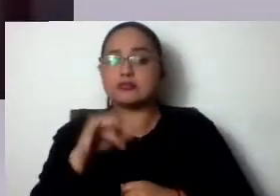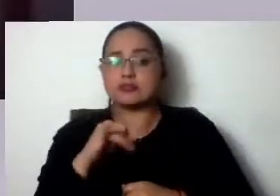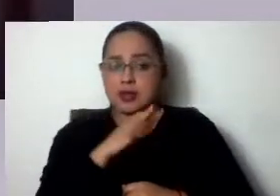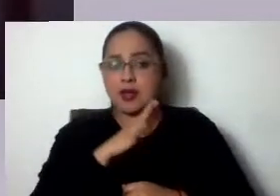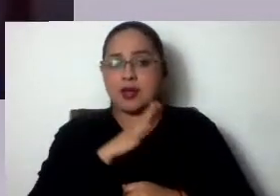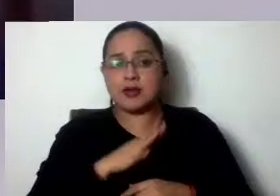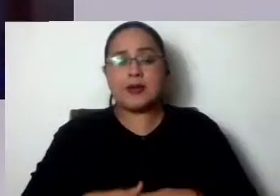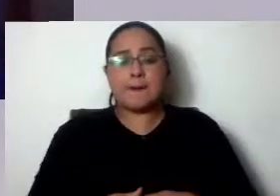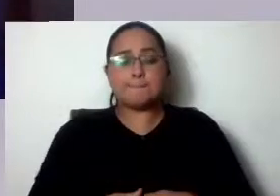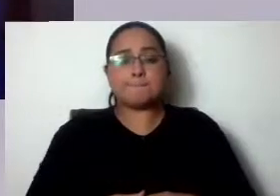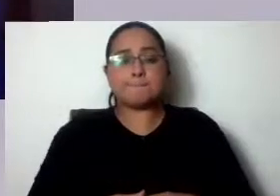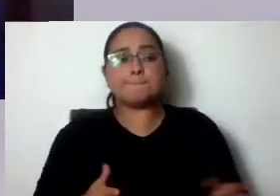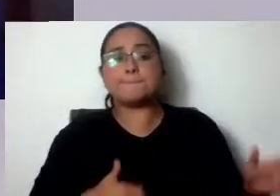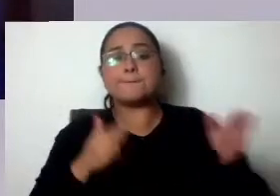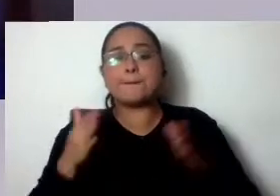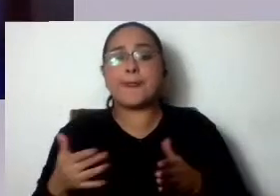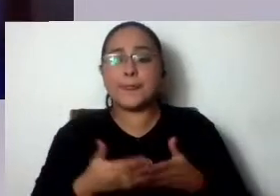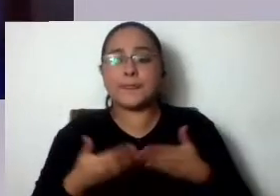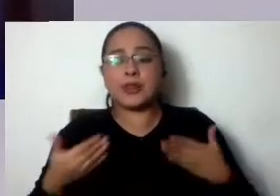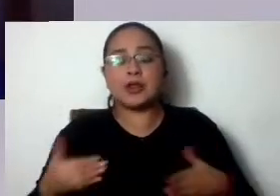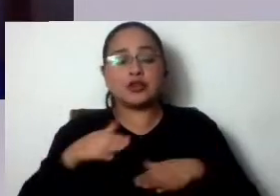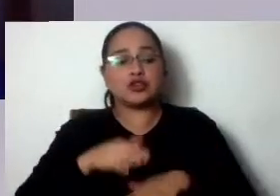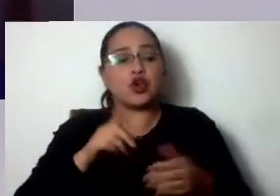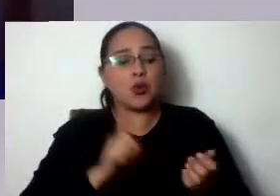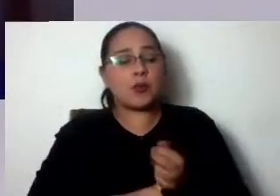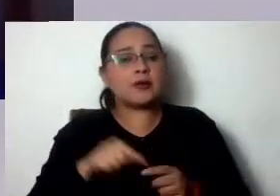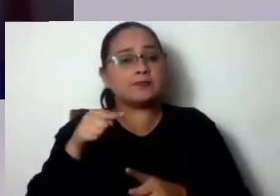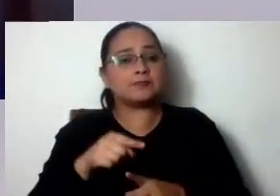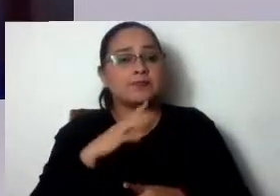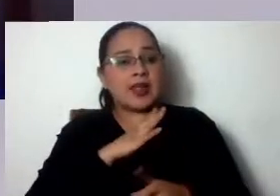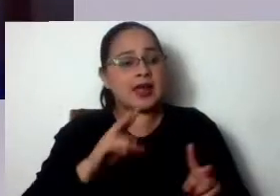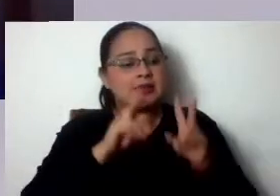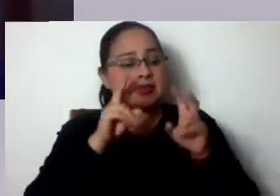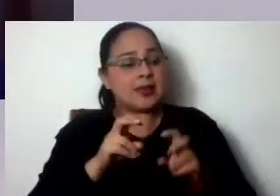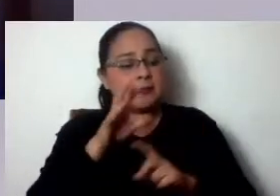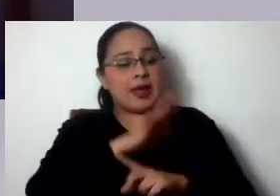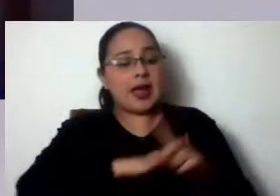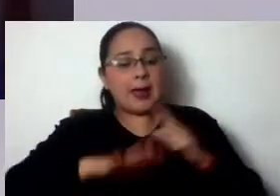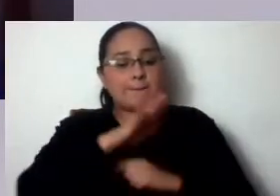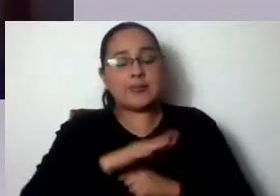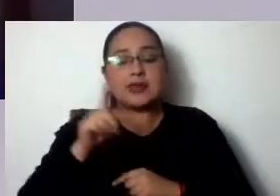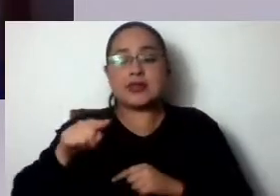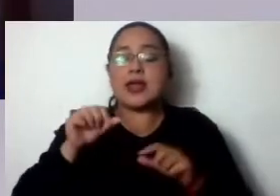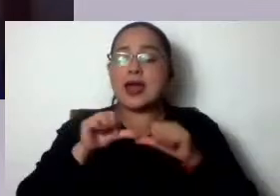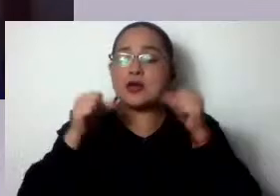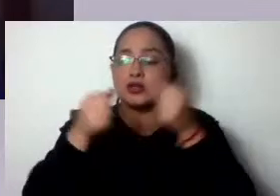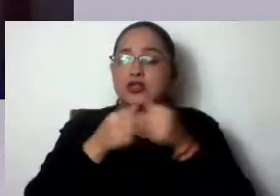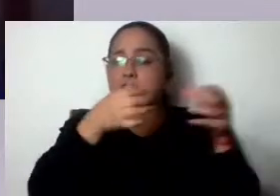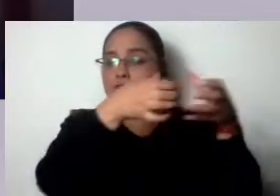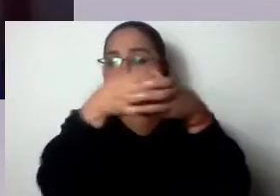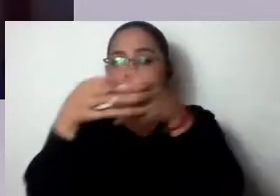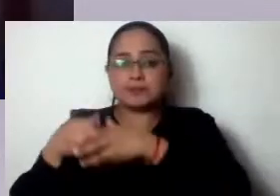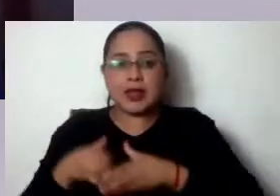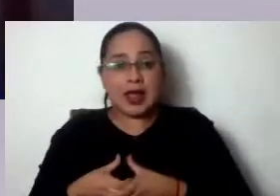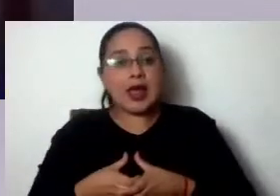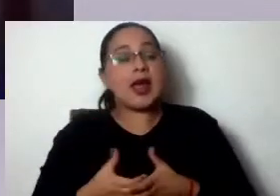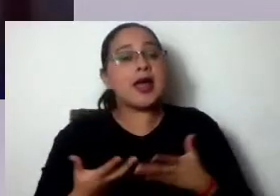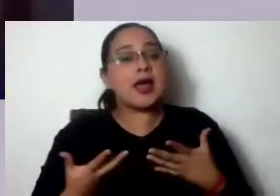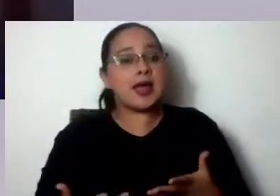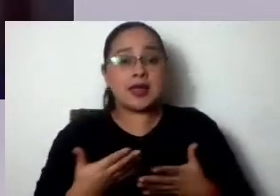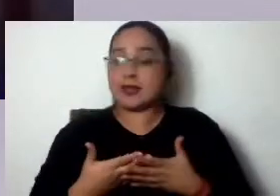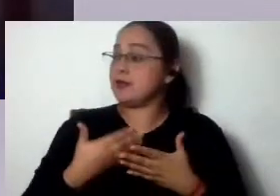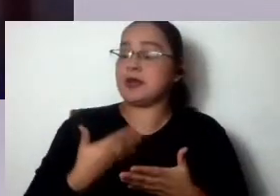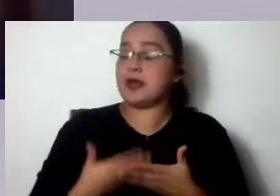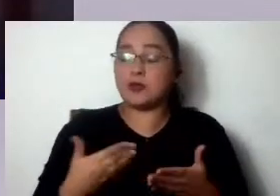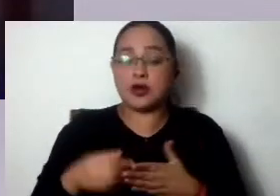el estándar de análisis del interés legítimo en materia ambiental de las asociaciones civiles en este punto la sala fijó